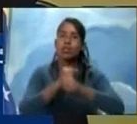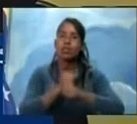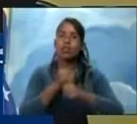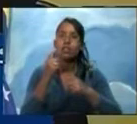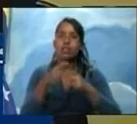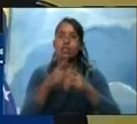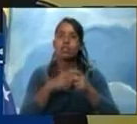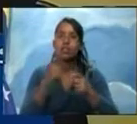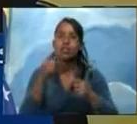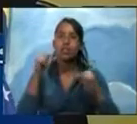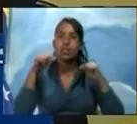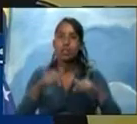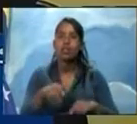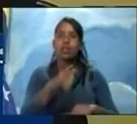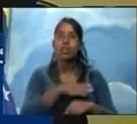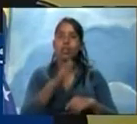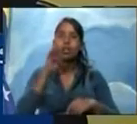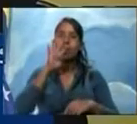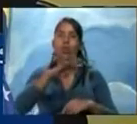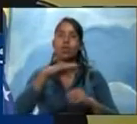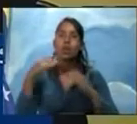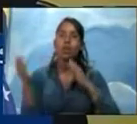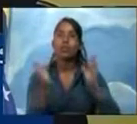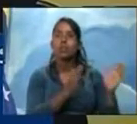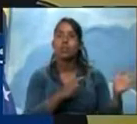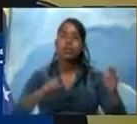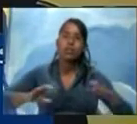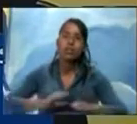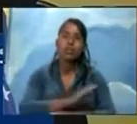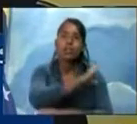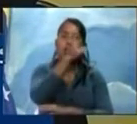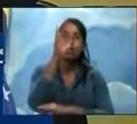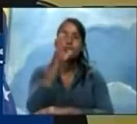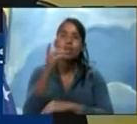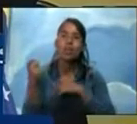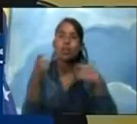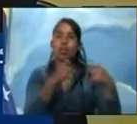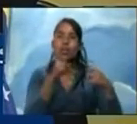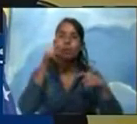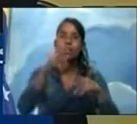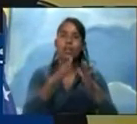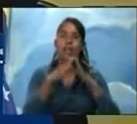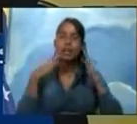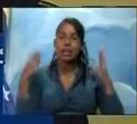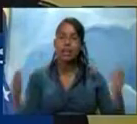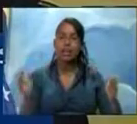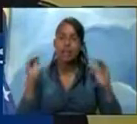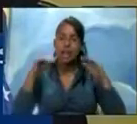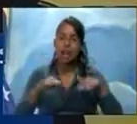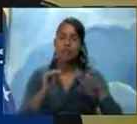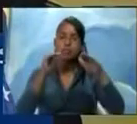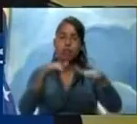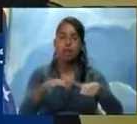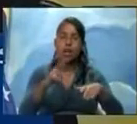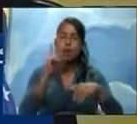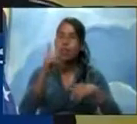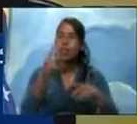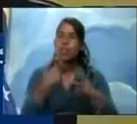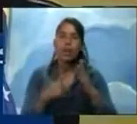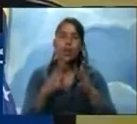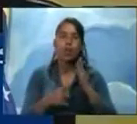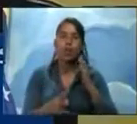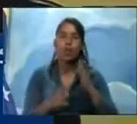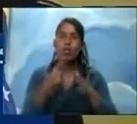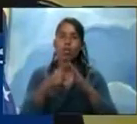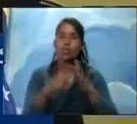fíjese, y aquí que los 4 vientos del cielo combatía en el gran mar. Una de las cosas